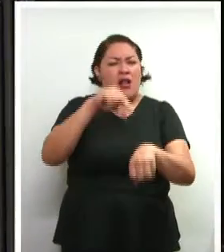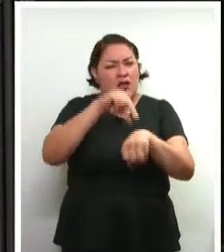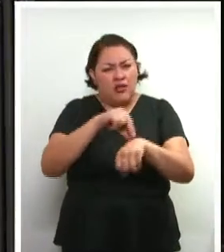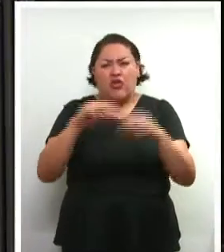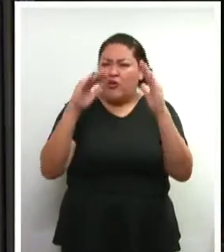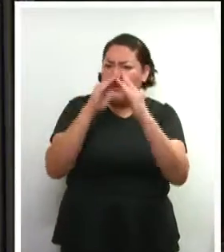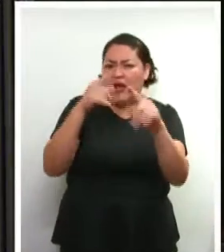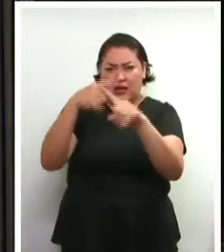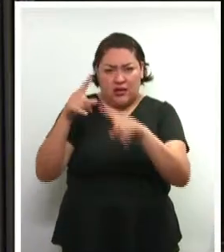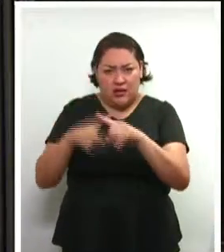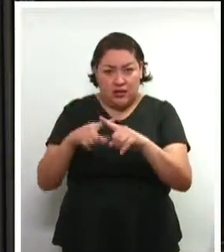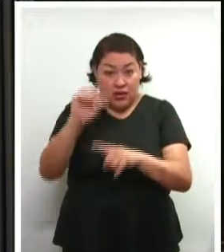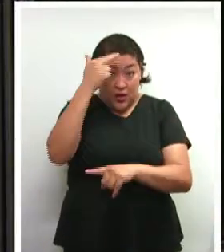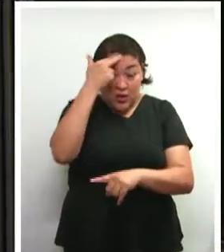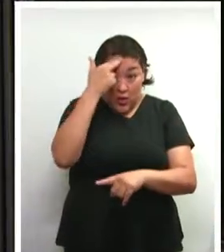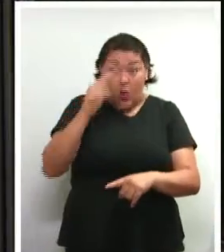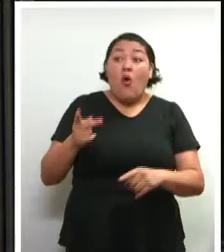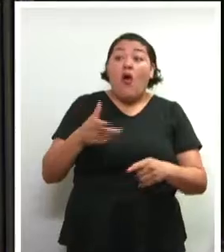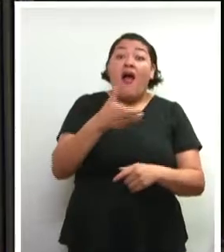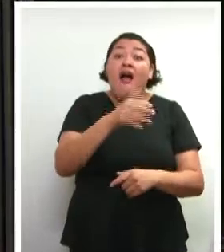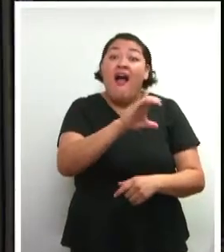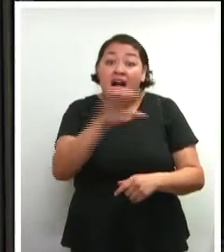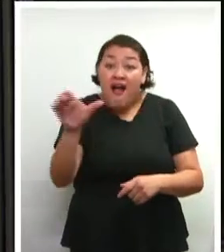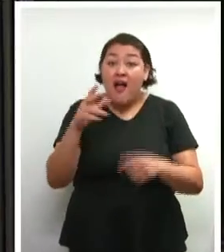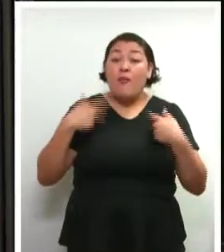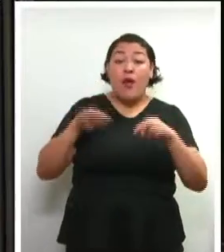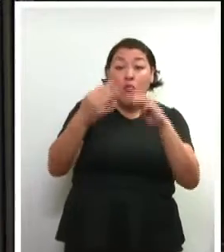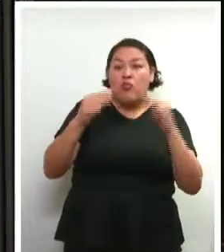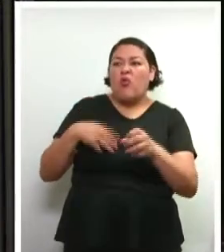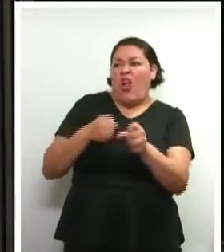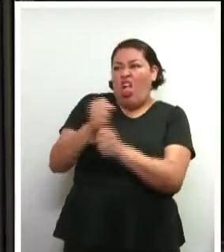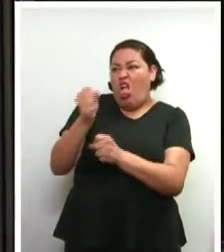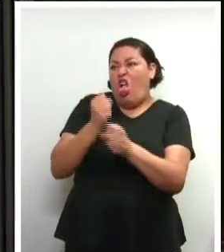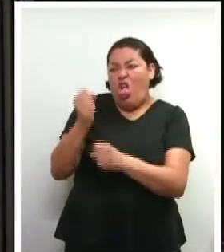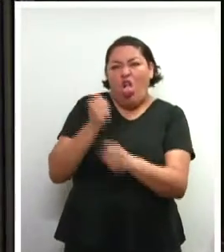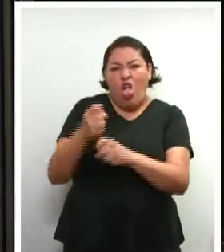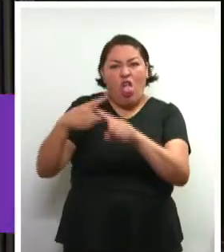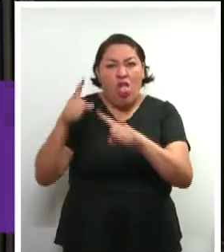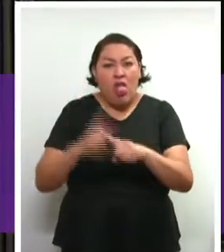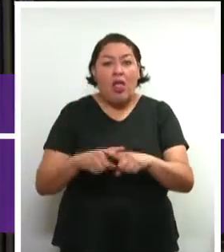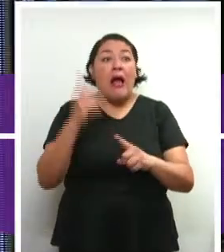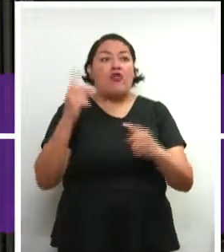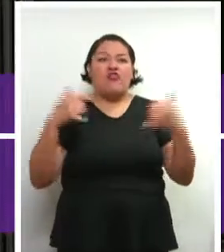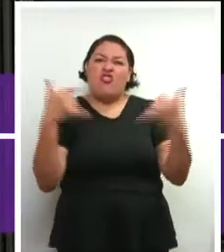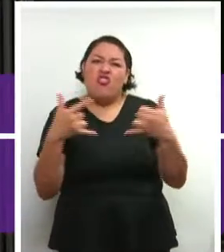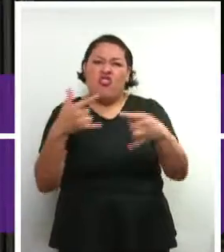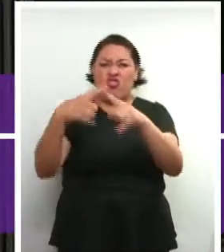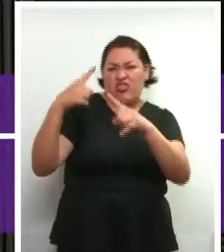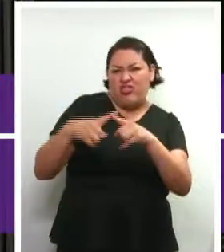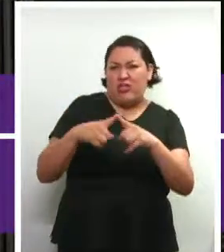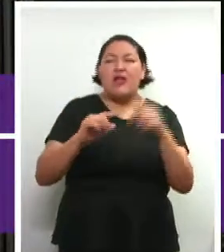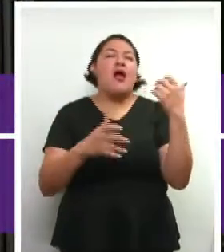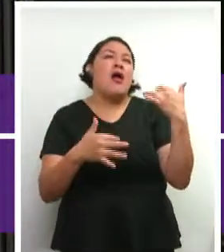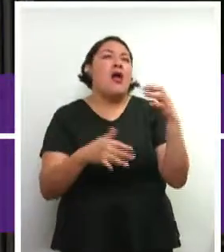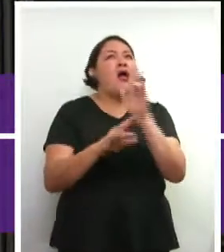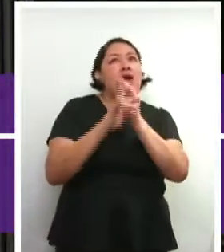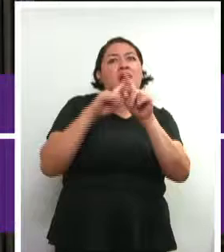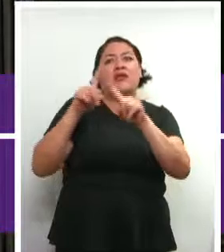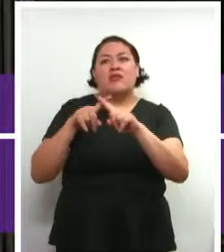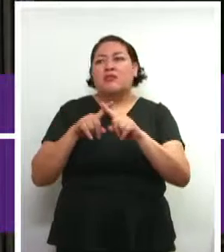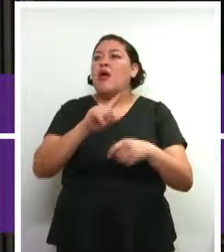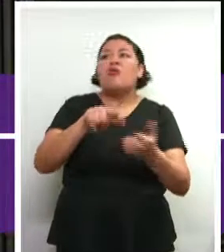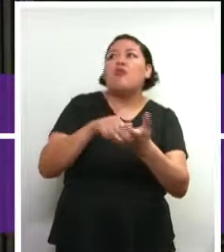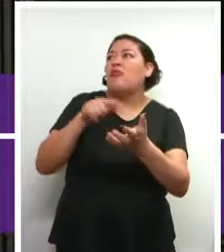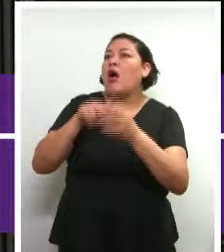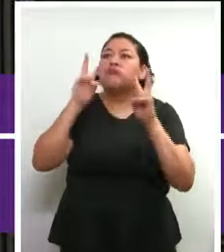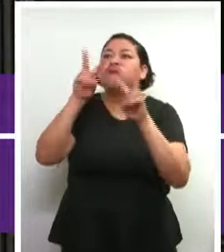son limosneros, los músicos callejeros son maltratados por policías, los bluseros y rockeros no comerciales tienen muy pocos foros donde presentarse y pocos